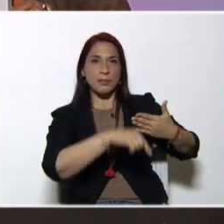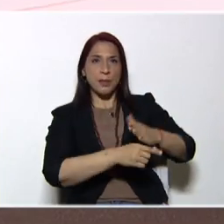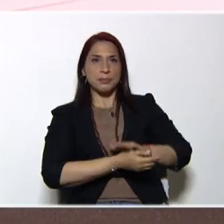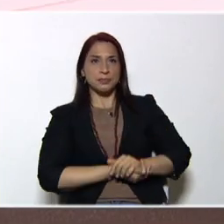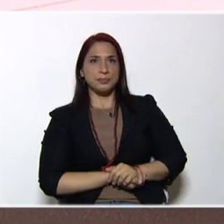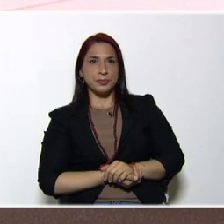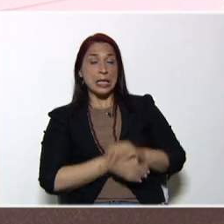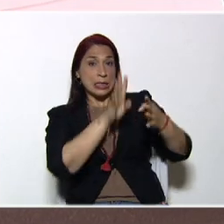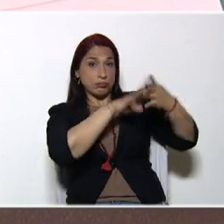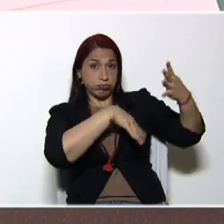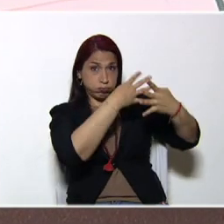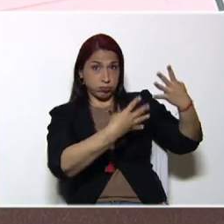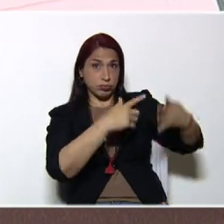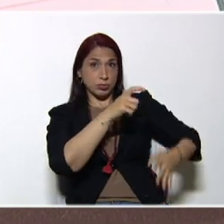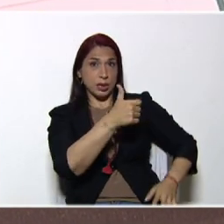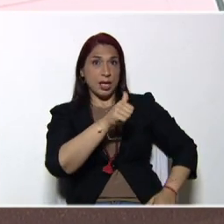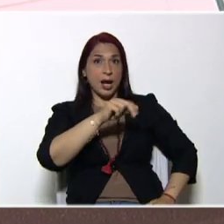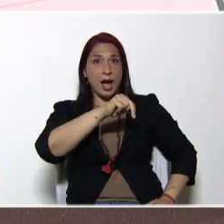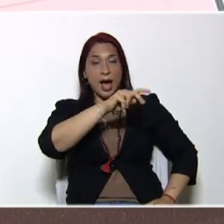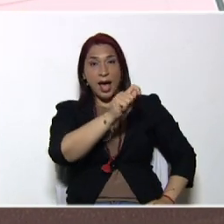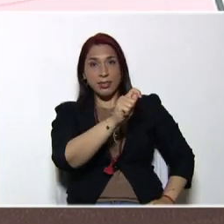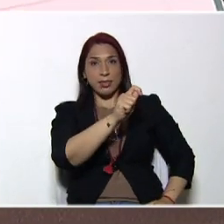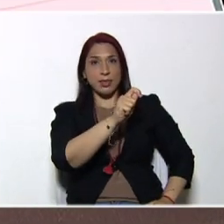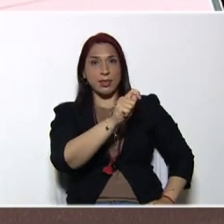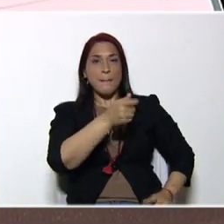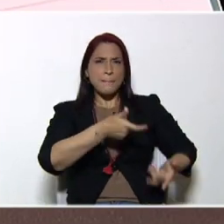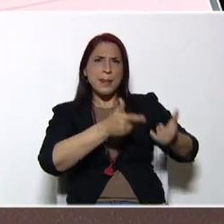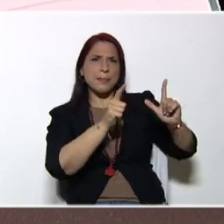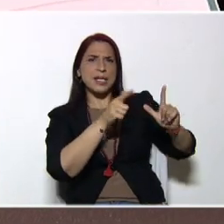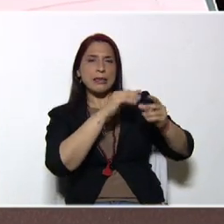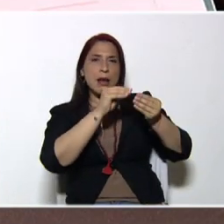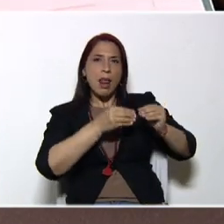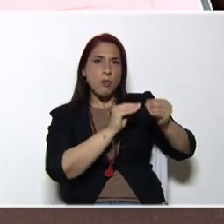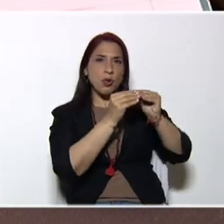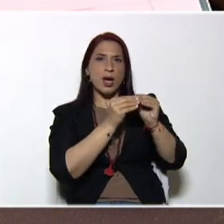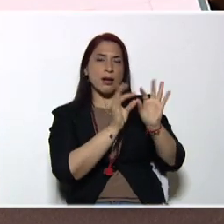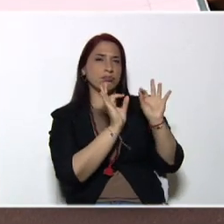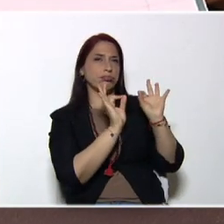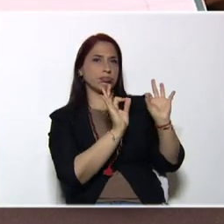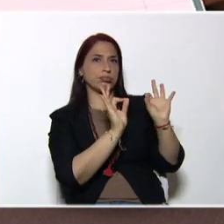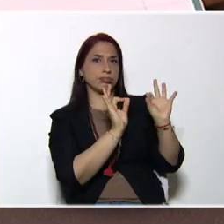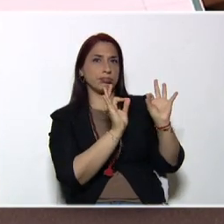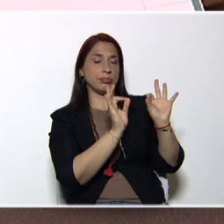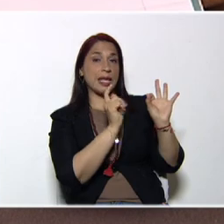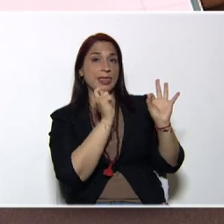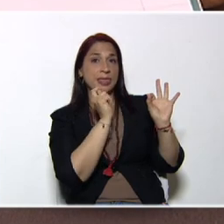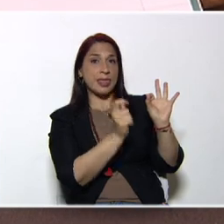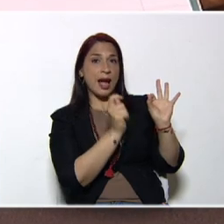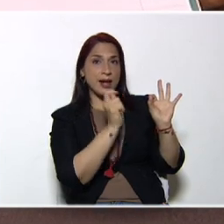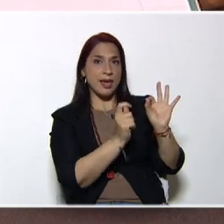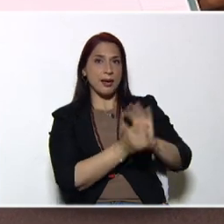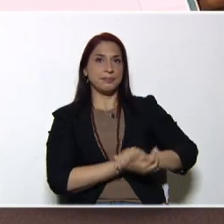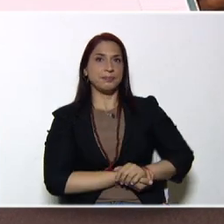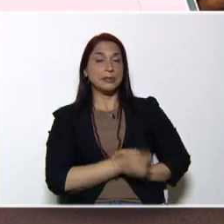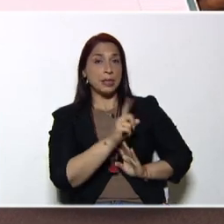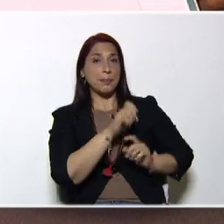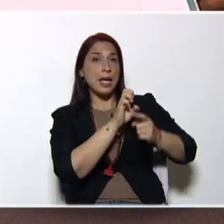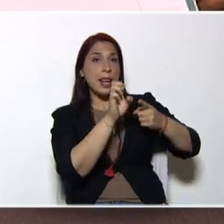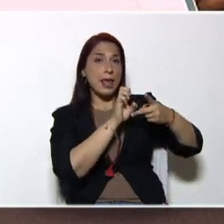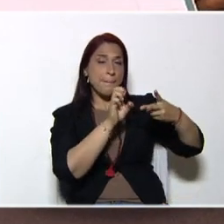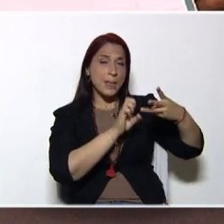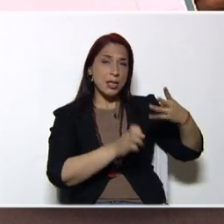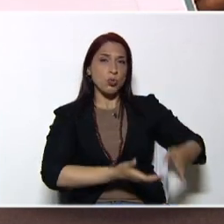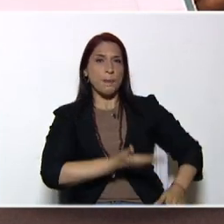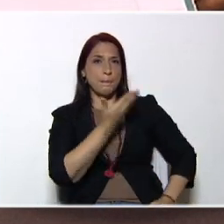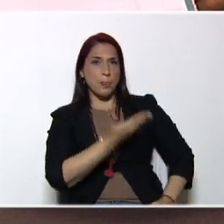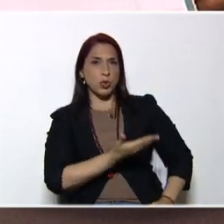todo el diagrama de Gantt nos permite elaborar muy específicamente las tareas y un elemento muy